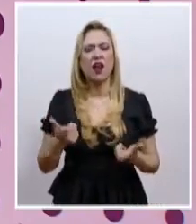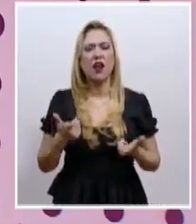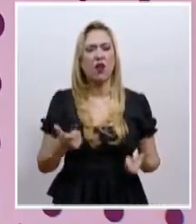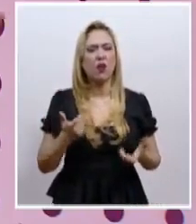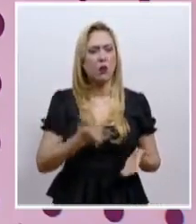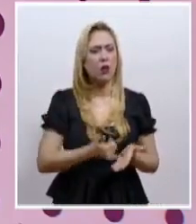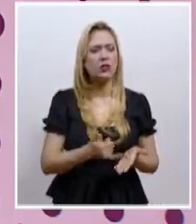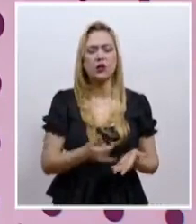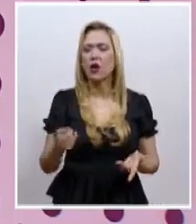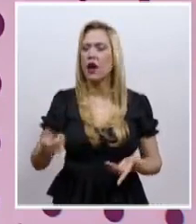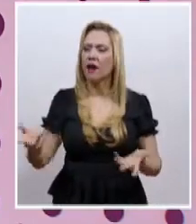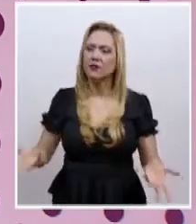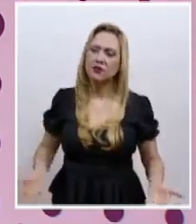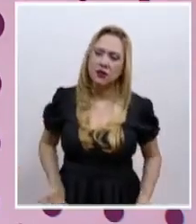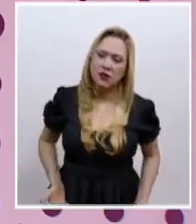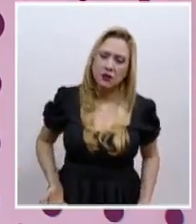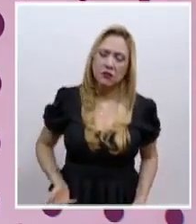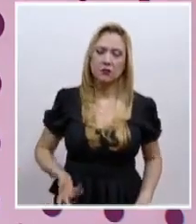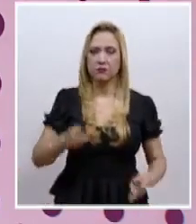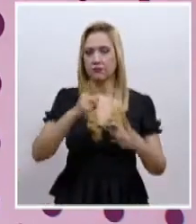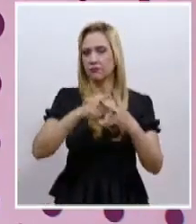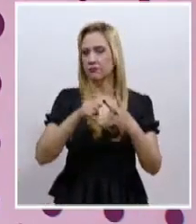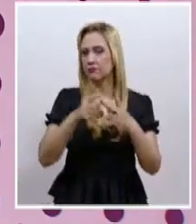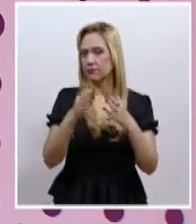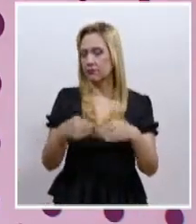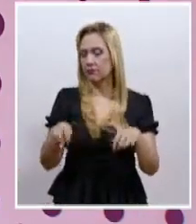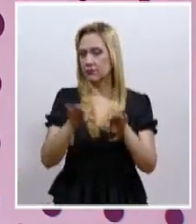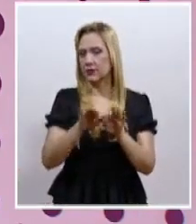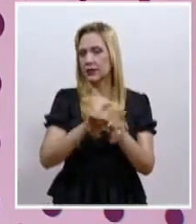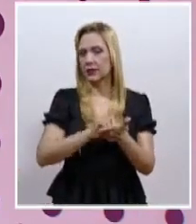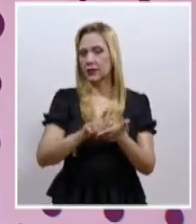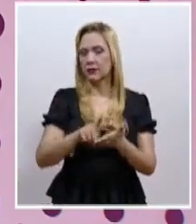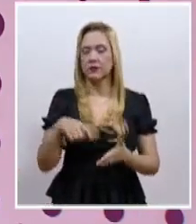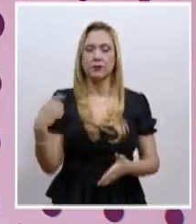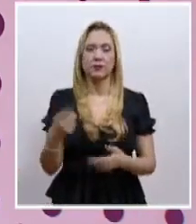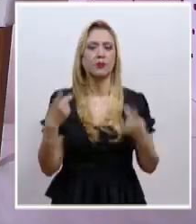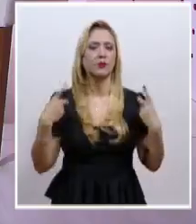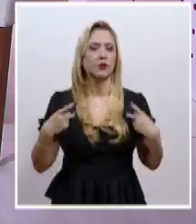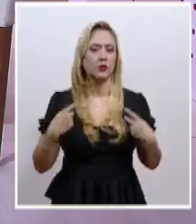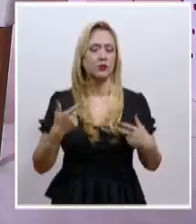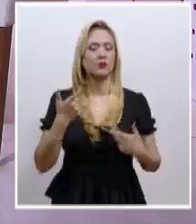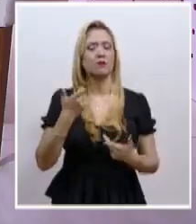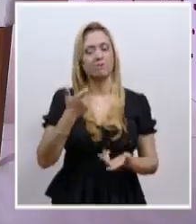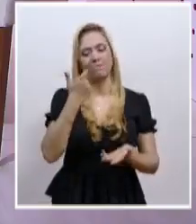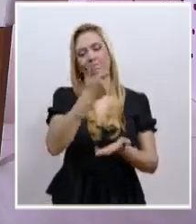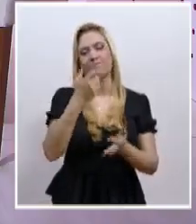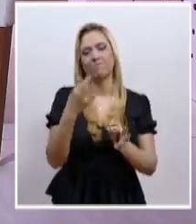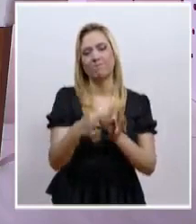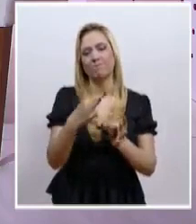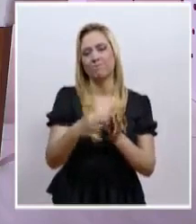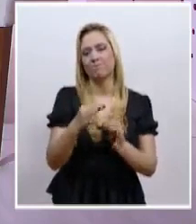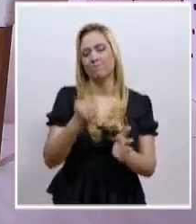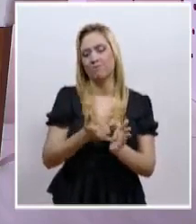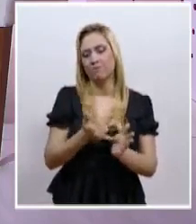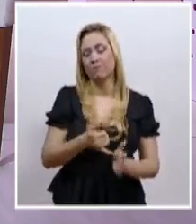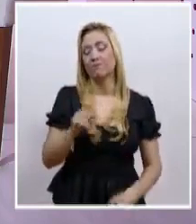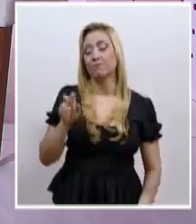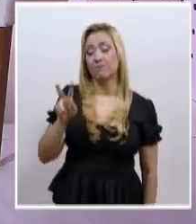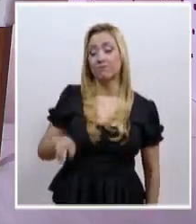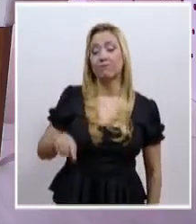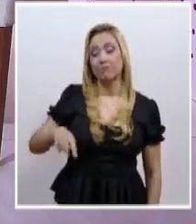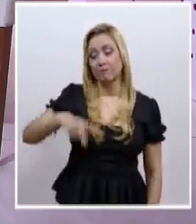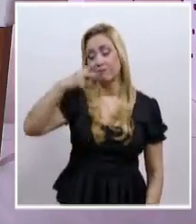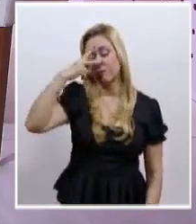que esas son las dos vertientes importantes de los derechos de los contribuyentes, ¿no? Sin duda. Y un tema importantísimo también en